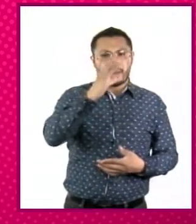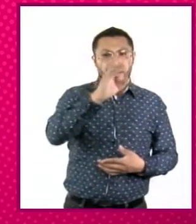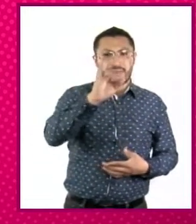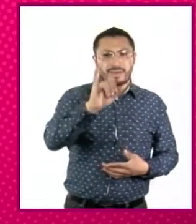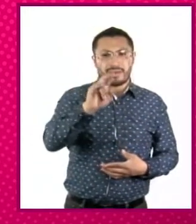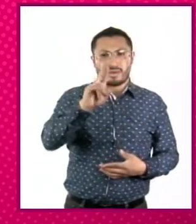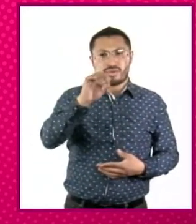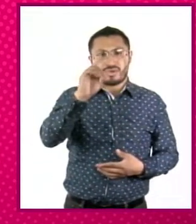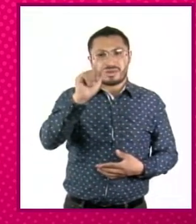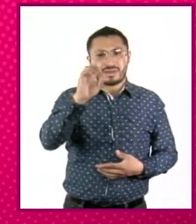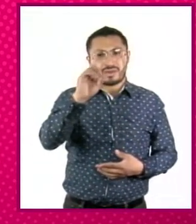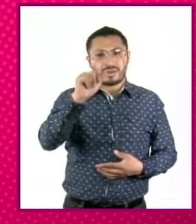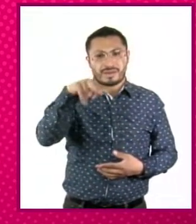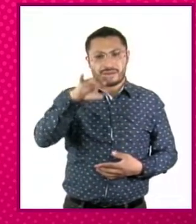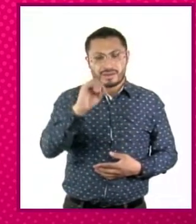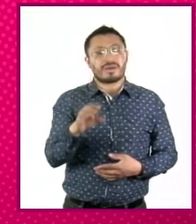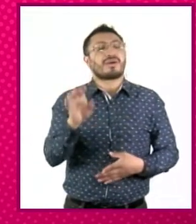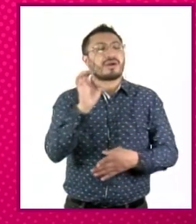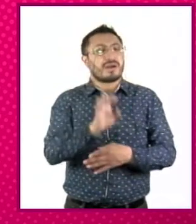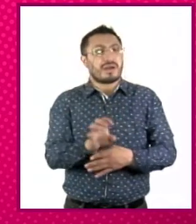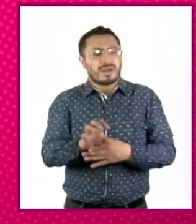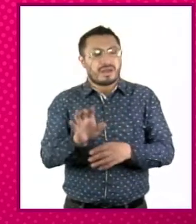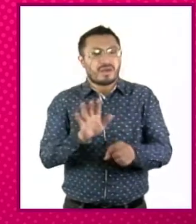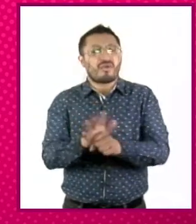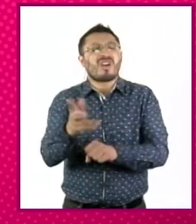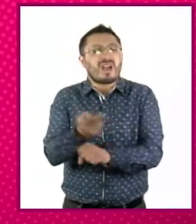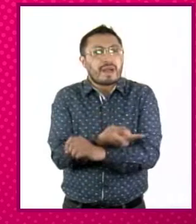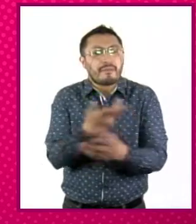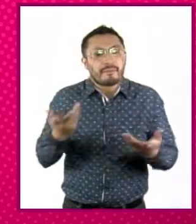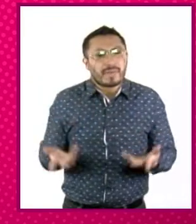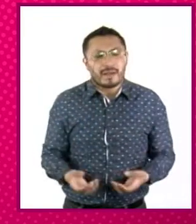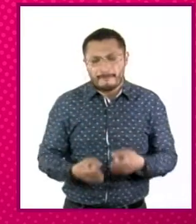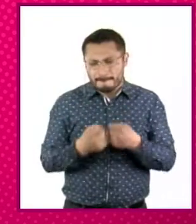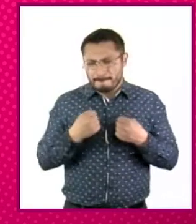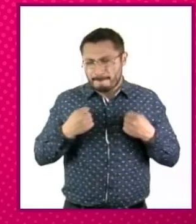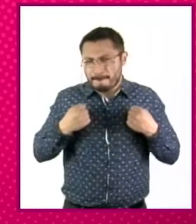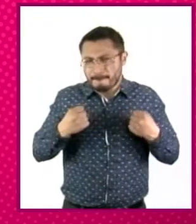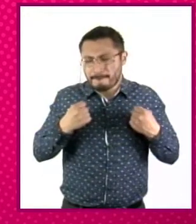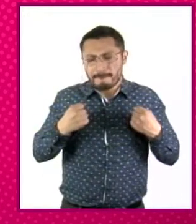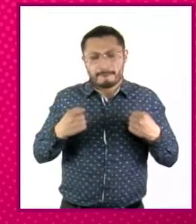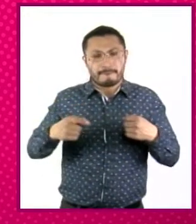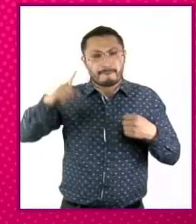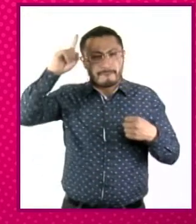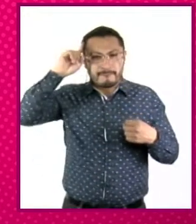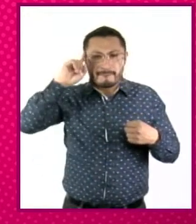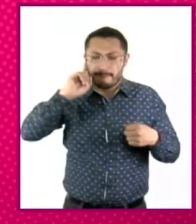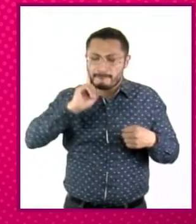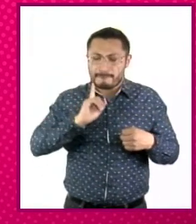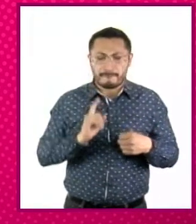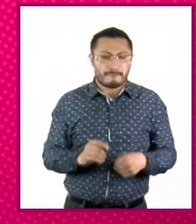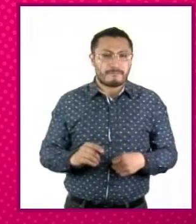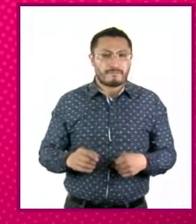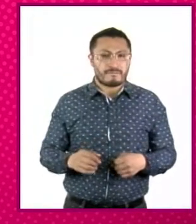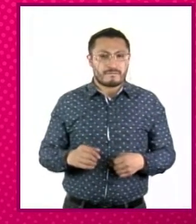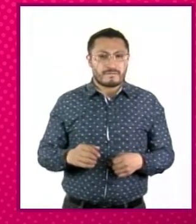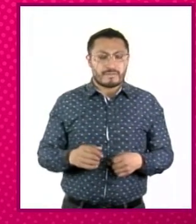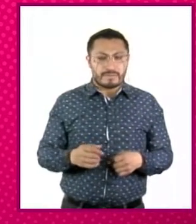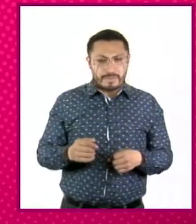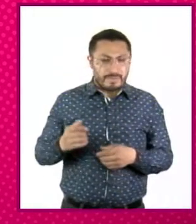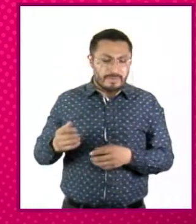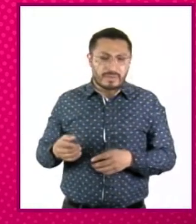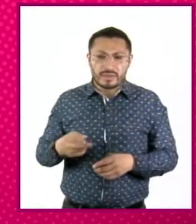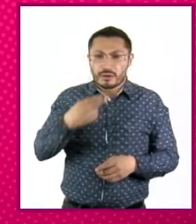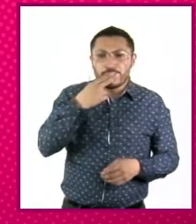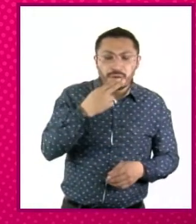Entonces, aquí lo que ocurrió fue que utilizaron la fuerza de las mujeres, pero las dejaron